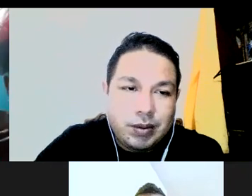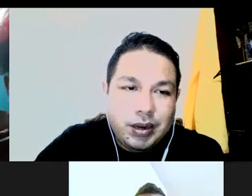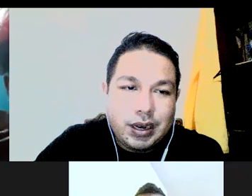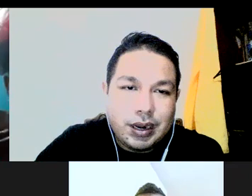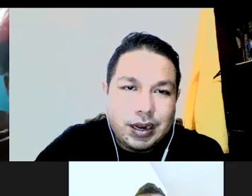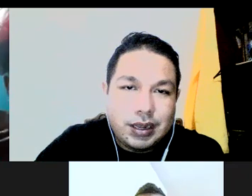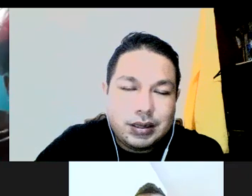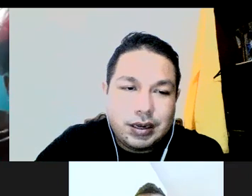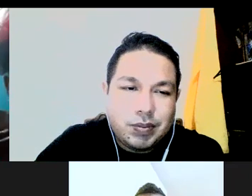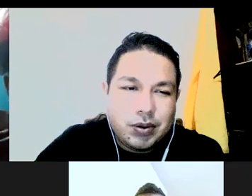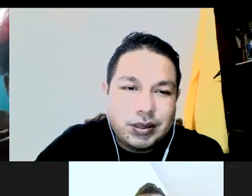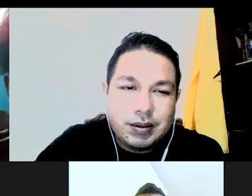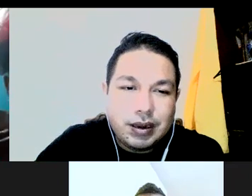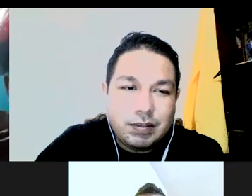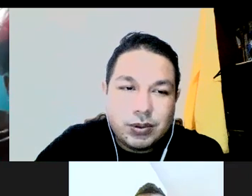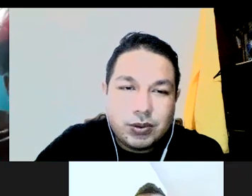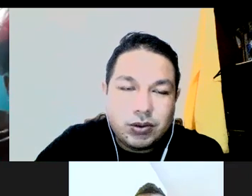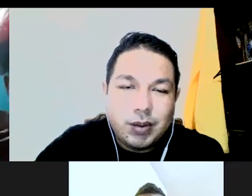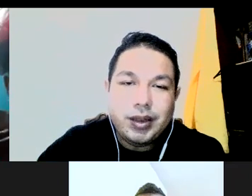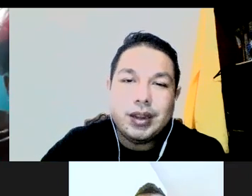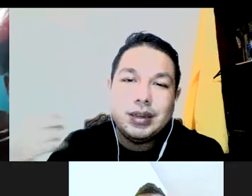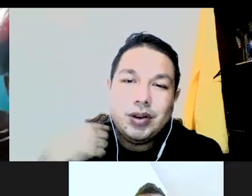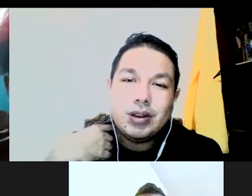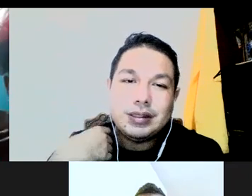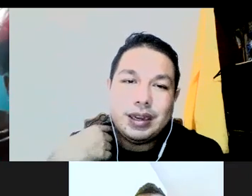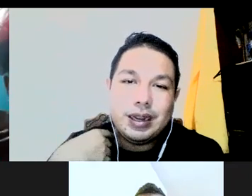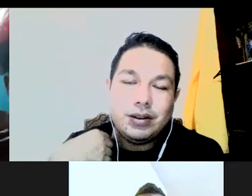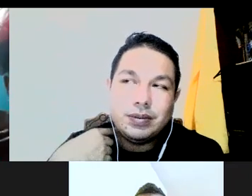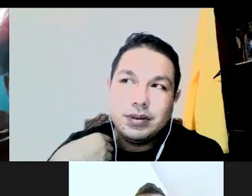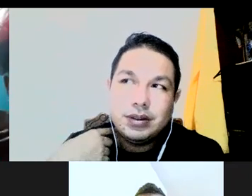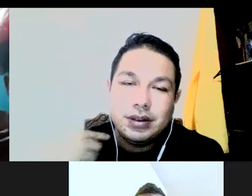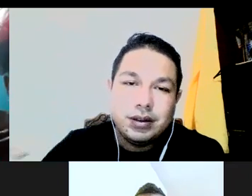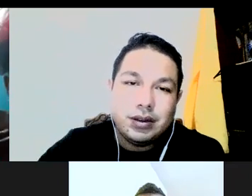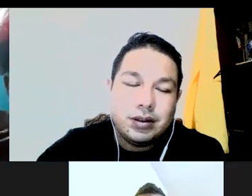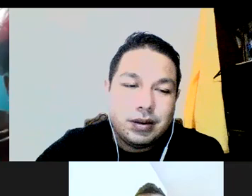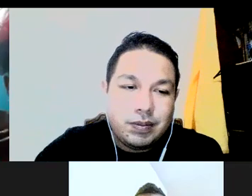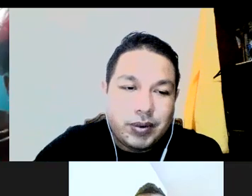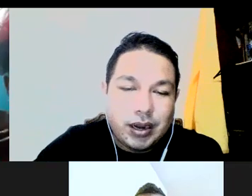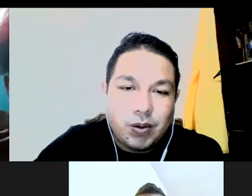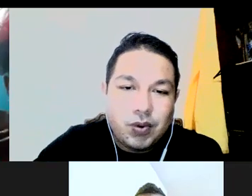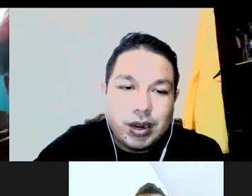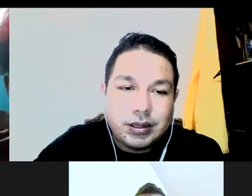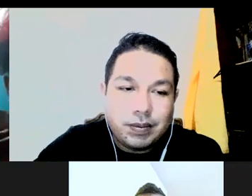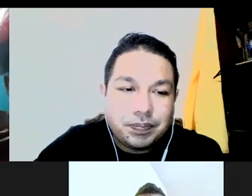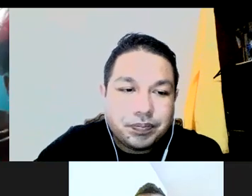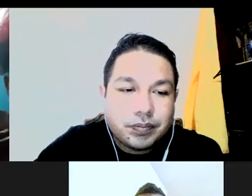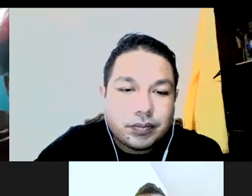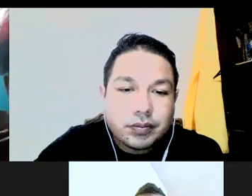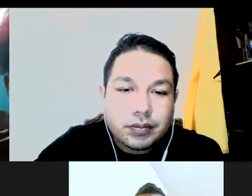cuando termine la clase, aprovechen. Son solamente 15 minutos exagerando para que lo puedan